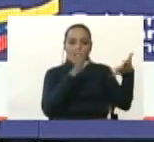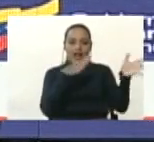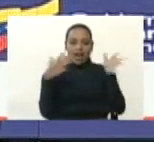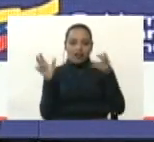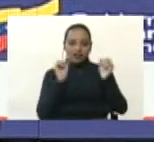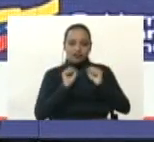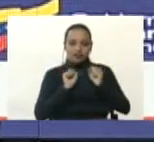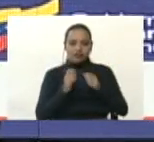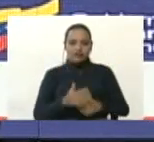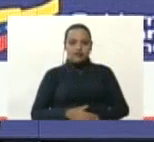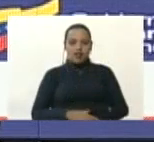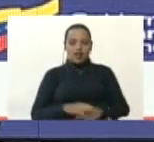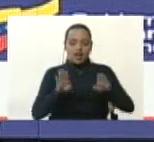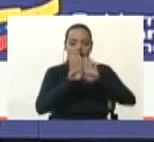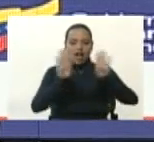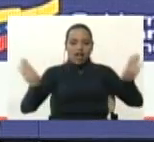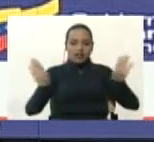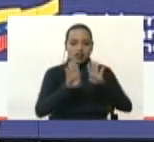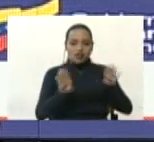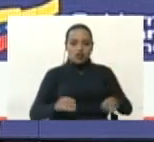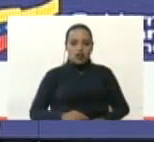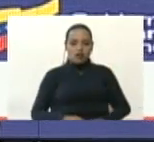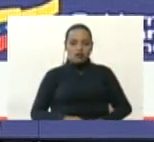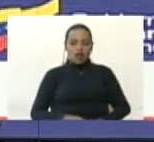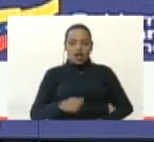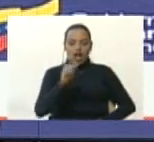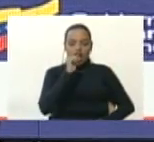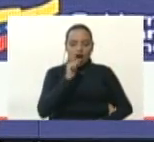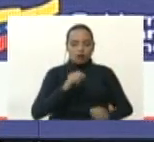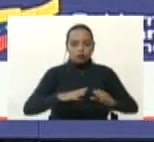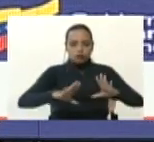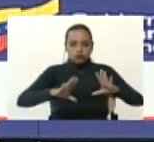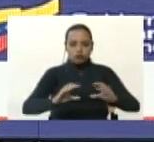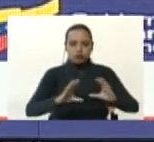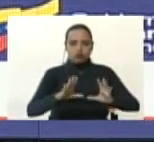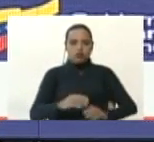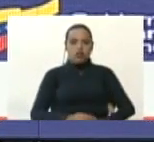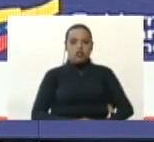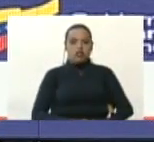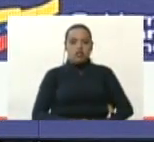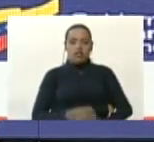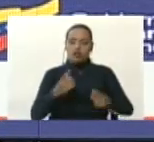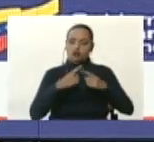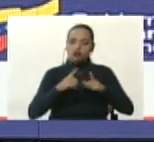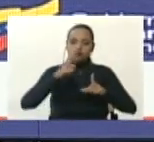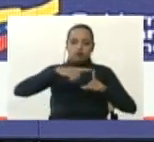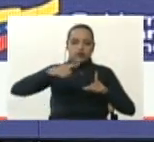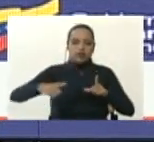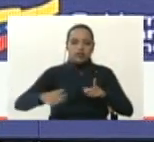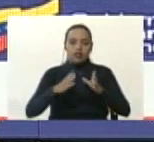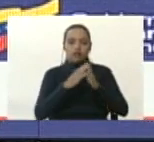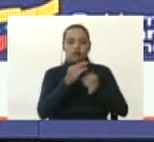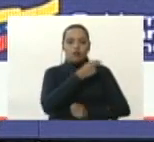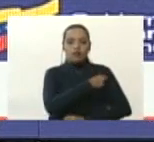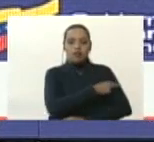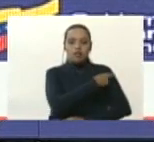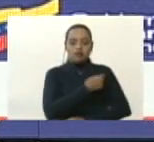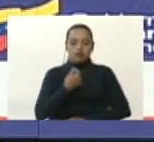calderas, ascensores, bombas de agua, plantas eléctricas de todos los hospitales. Yo